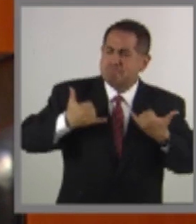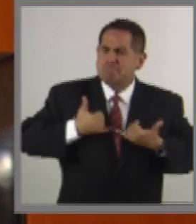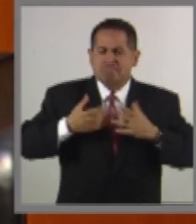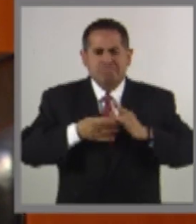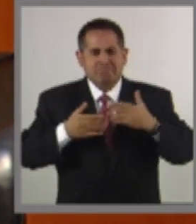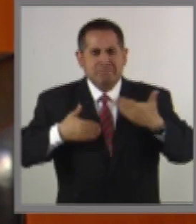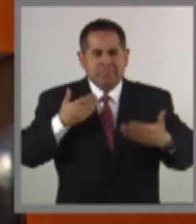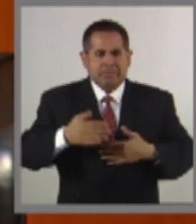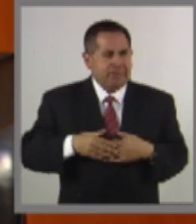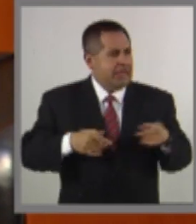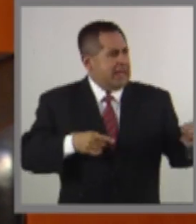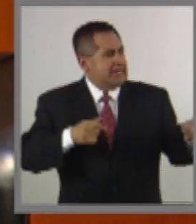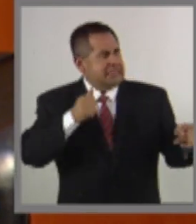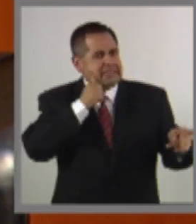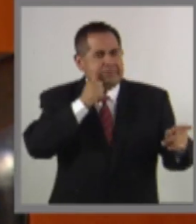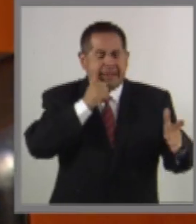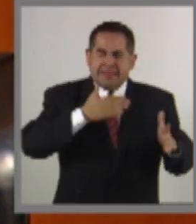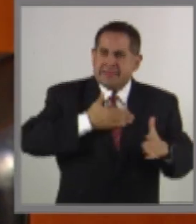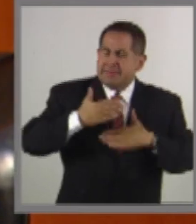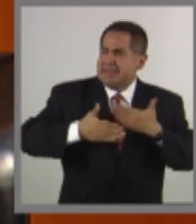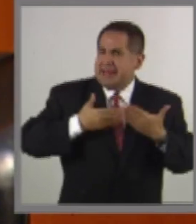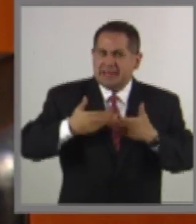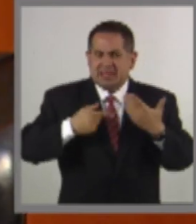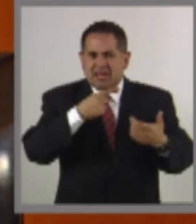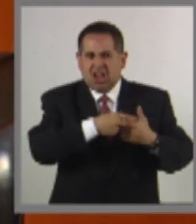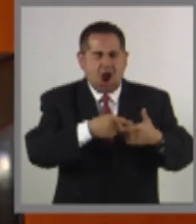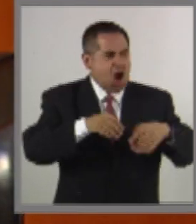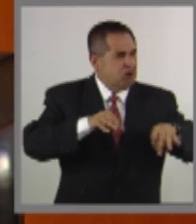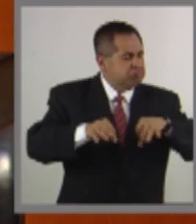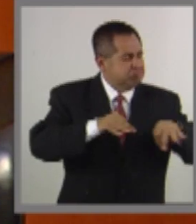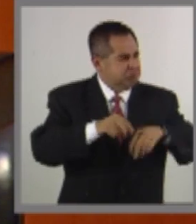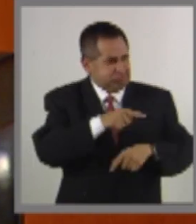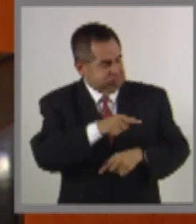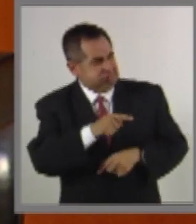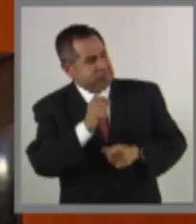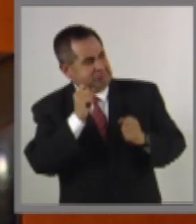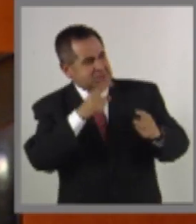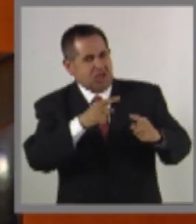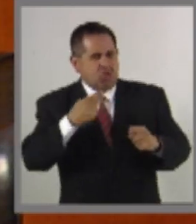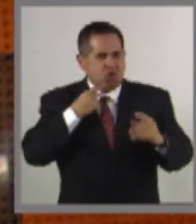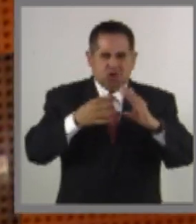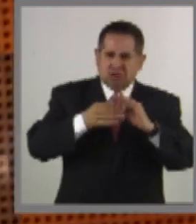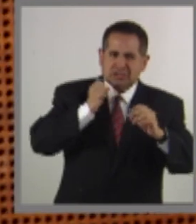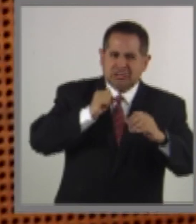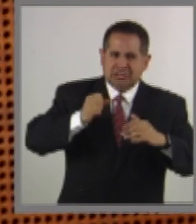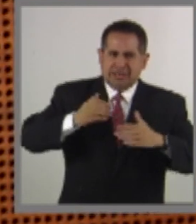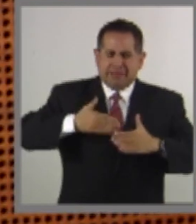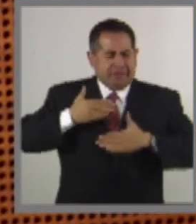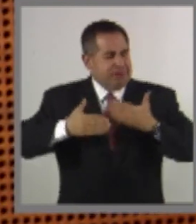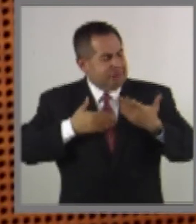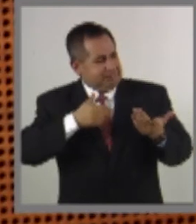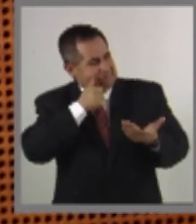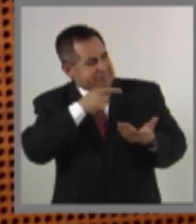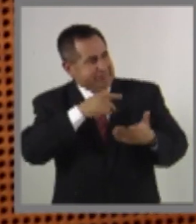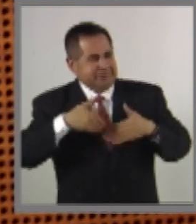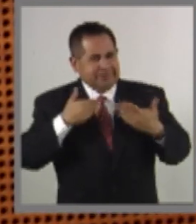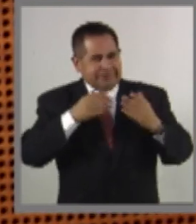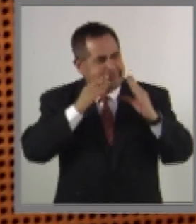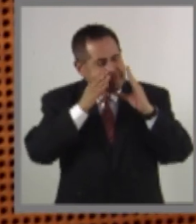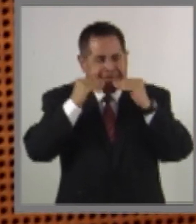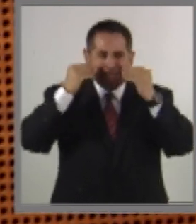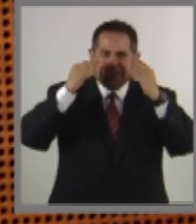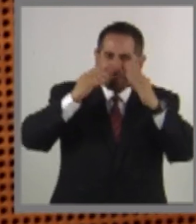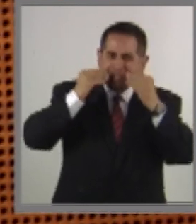Le digo que se divierte en el ejercicio de la política en el Senado, se divierte y muchas